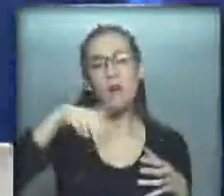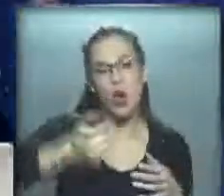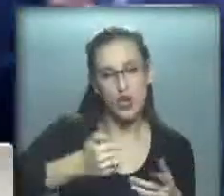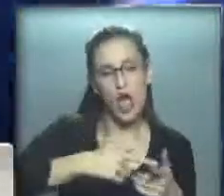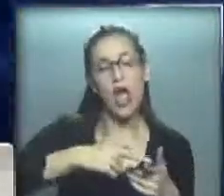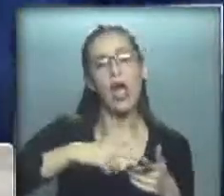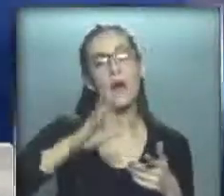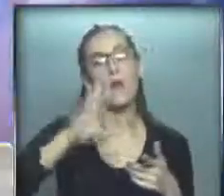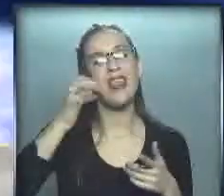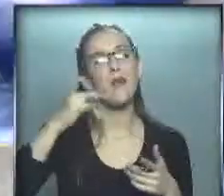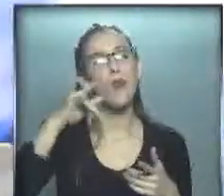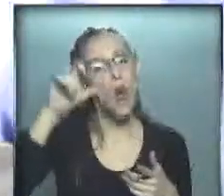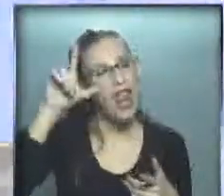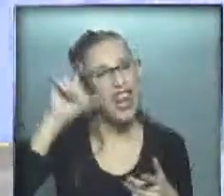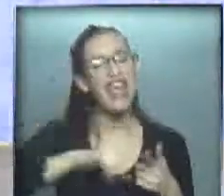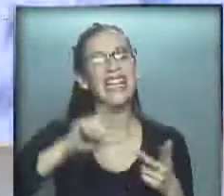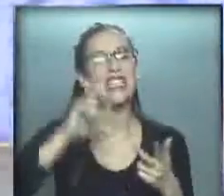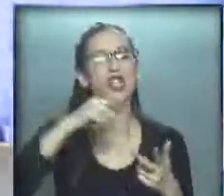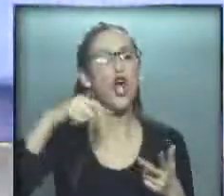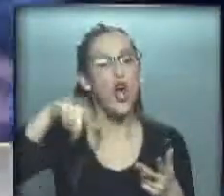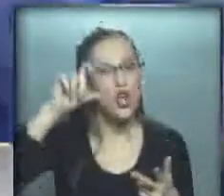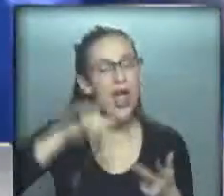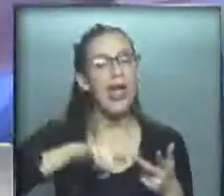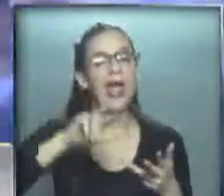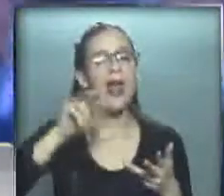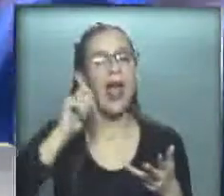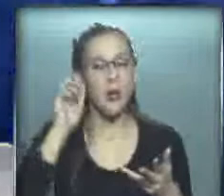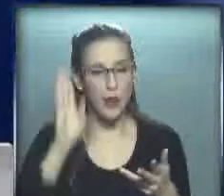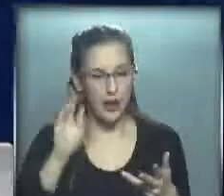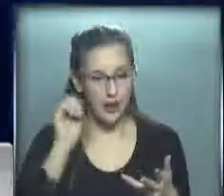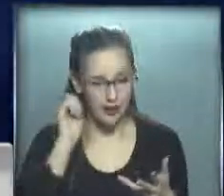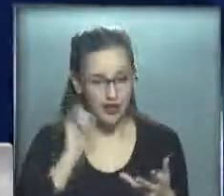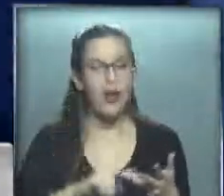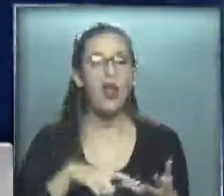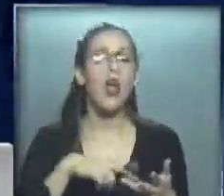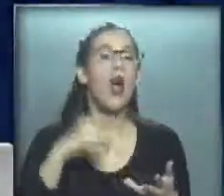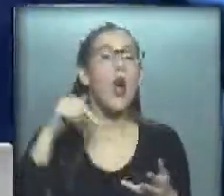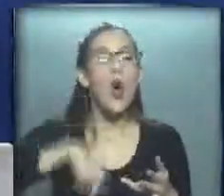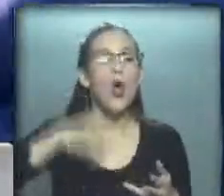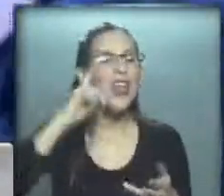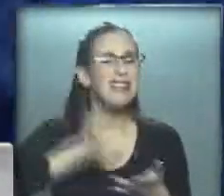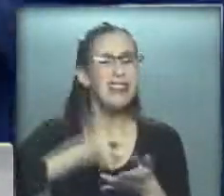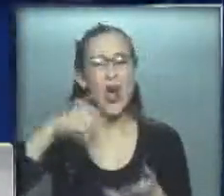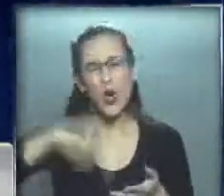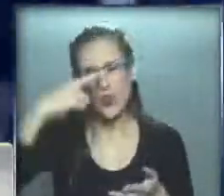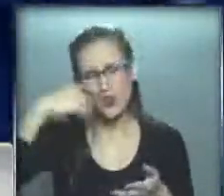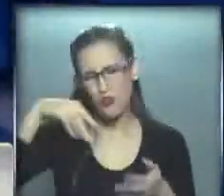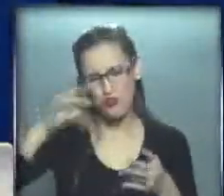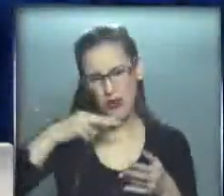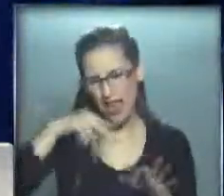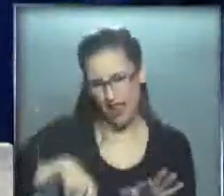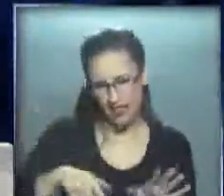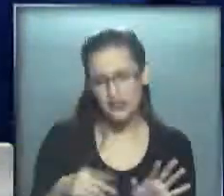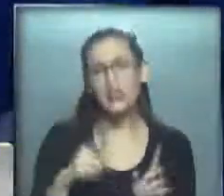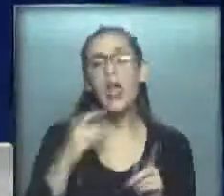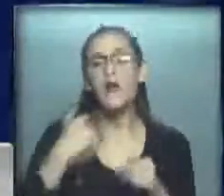Broele, Resnick Brenner, Chicone y Reinwey. El magistrado tomó la decisión a última hora de este viernes y además fijó una nueva